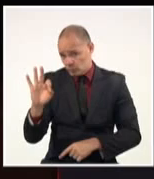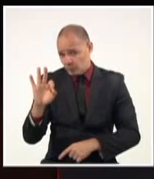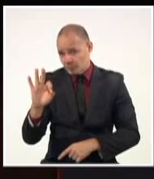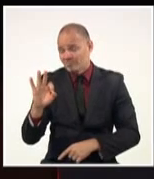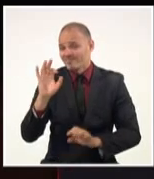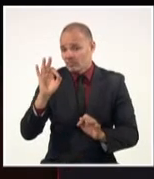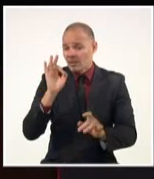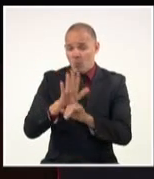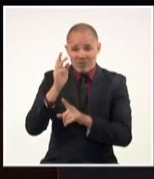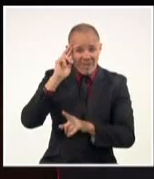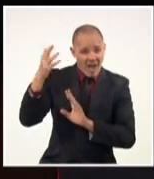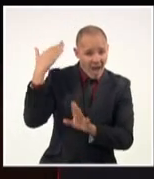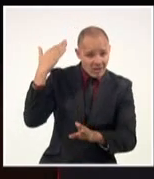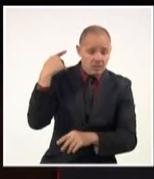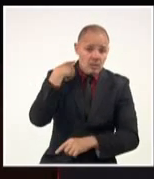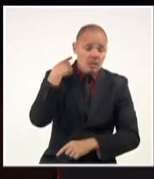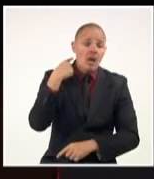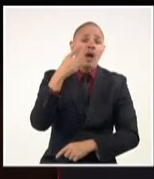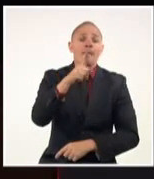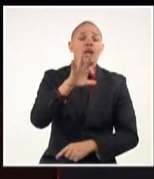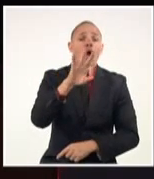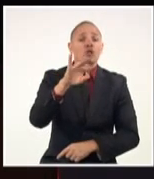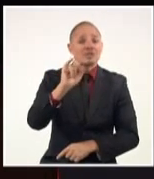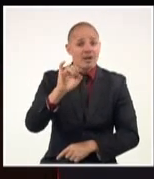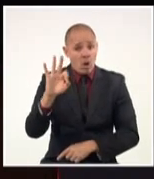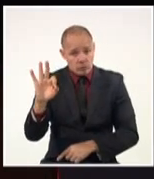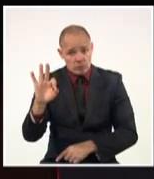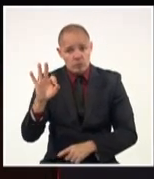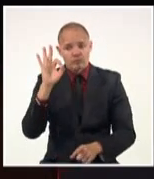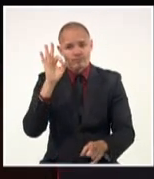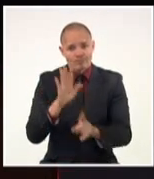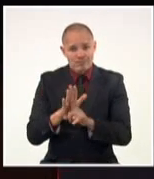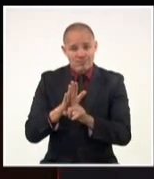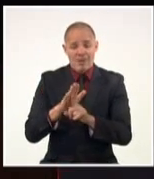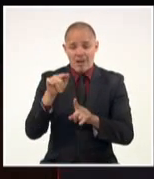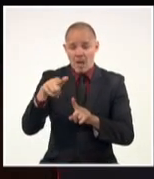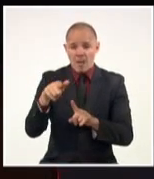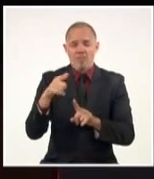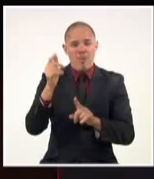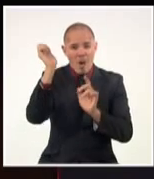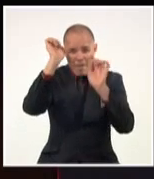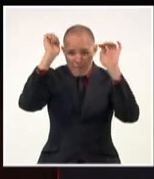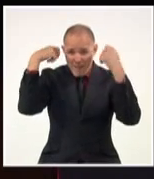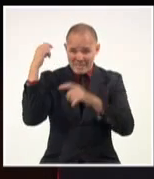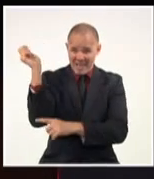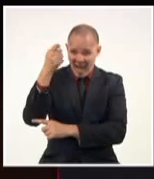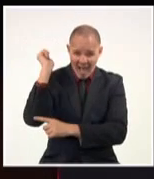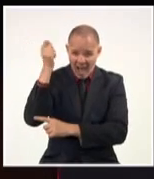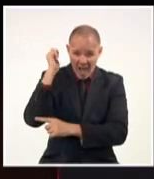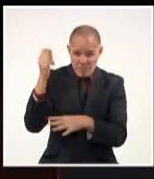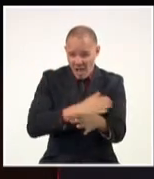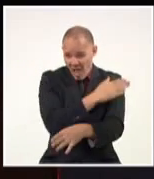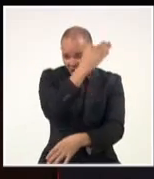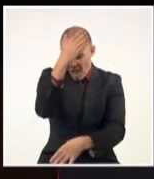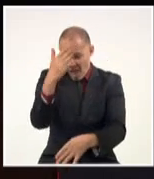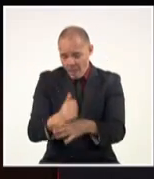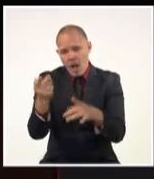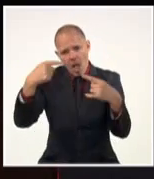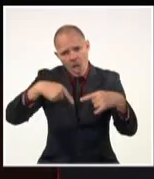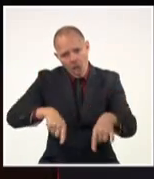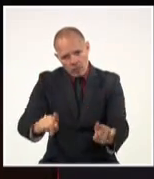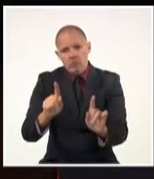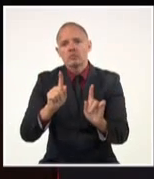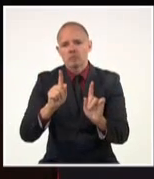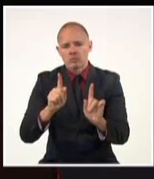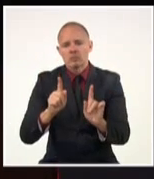de enlace en esa victoria de 1959. Fidel y su generación del